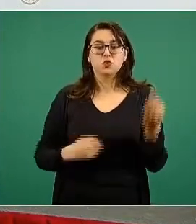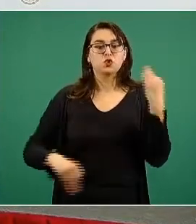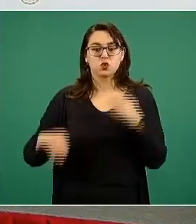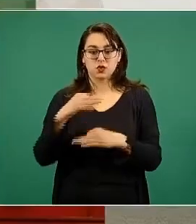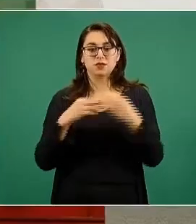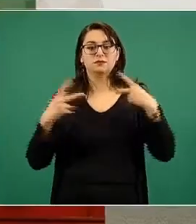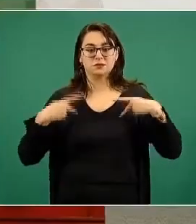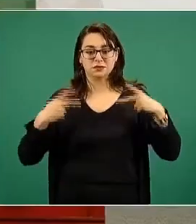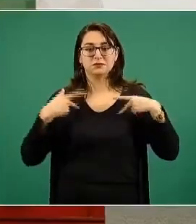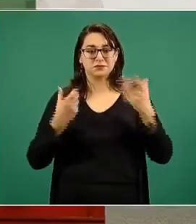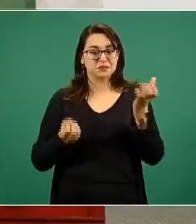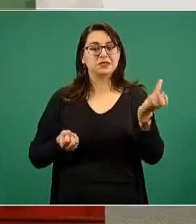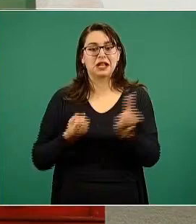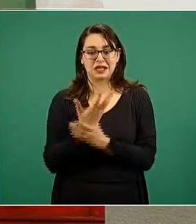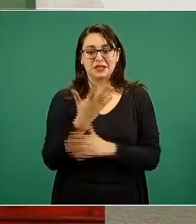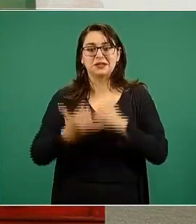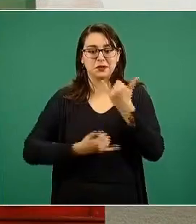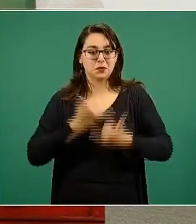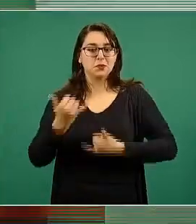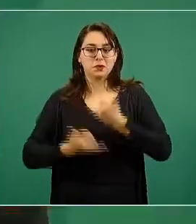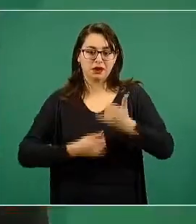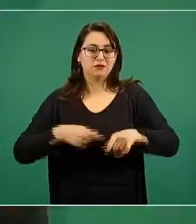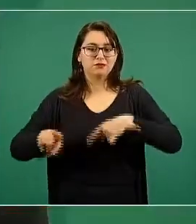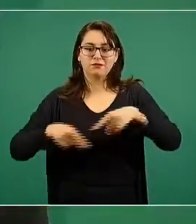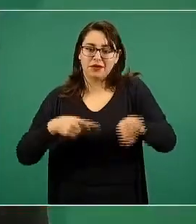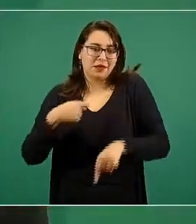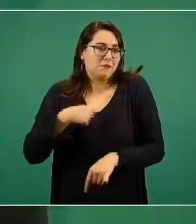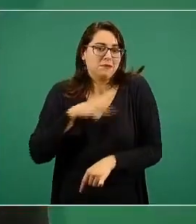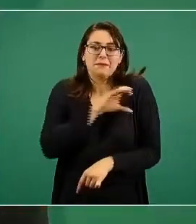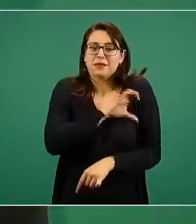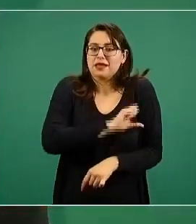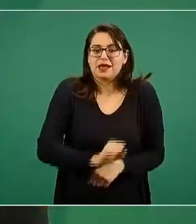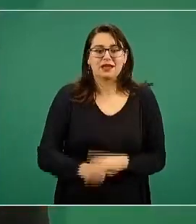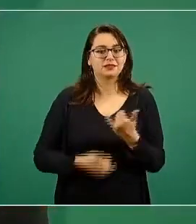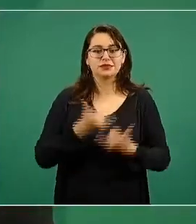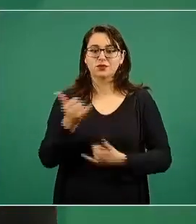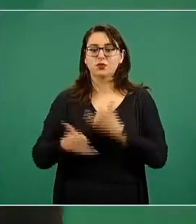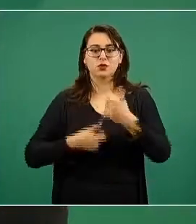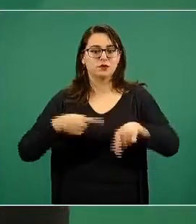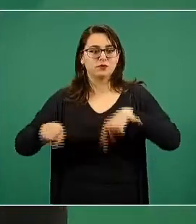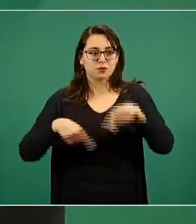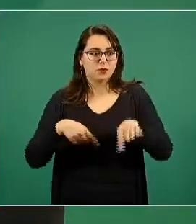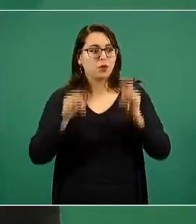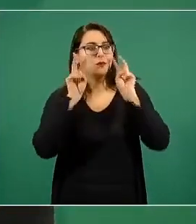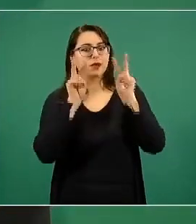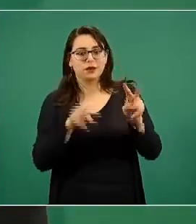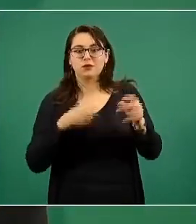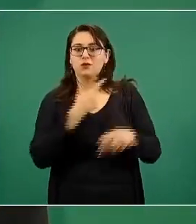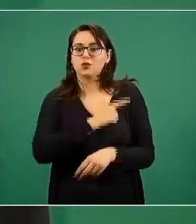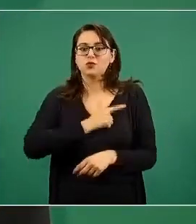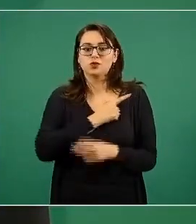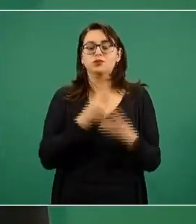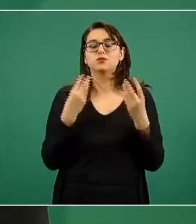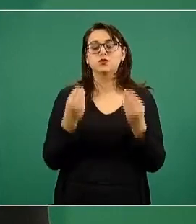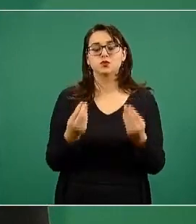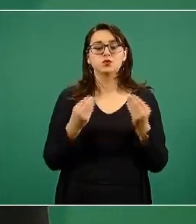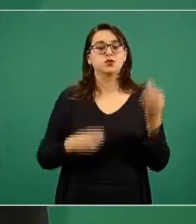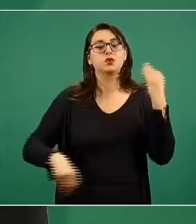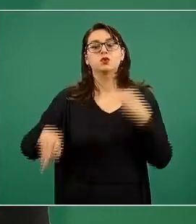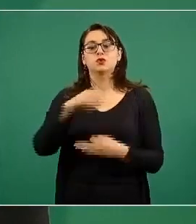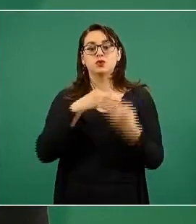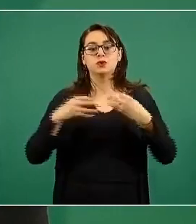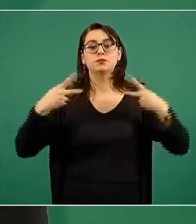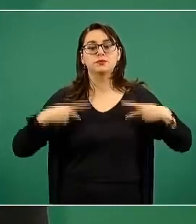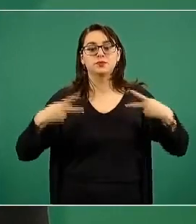podremos ir a jugar fútbol. A mí también me encanta jugar y verlo. Entonces, llamado a las